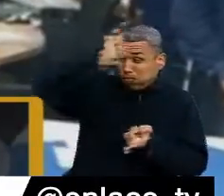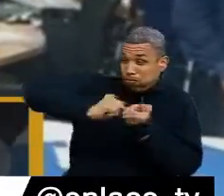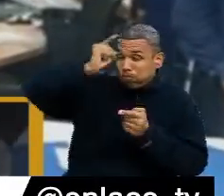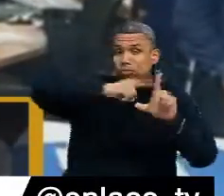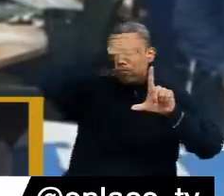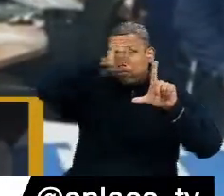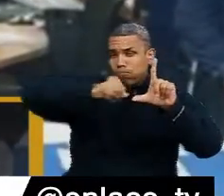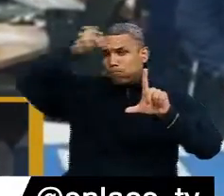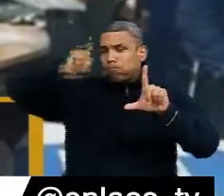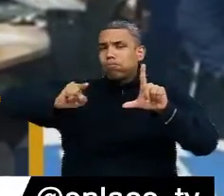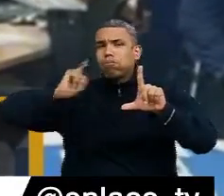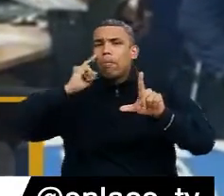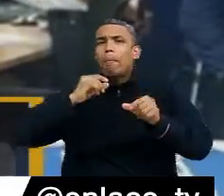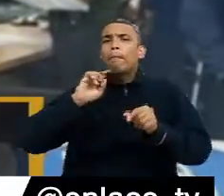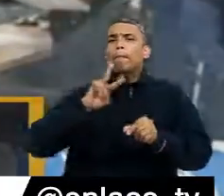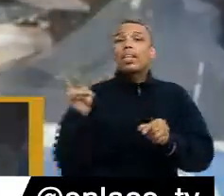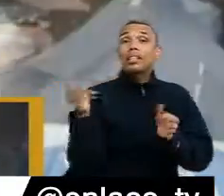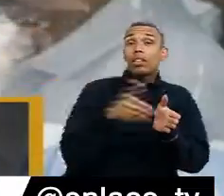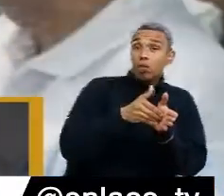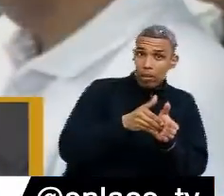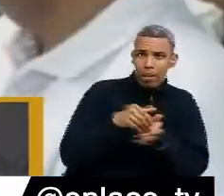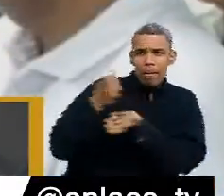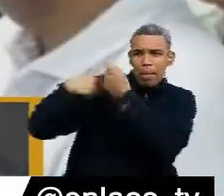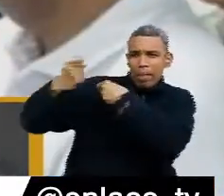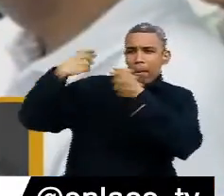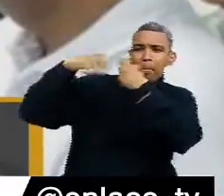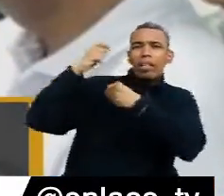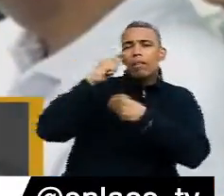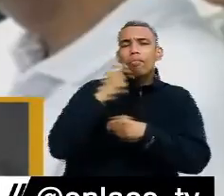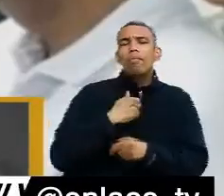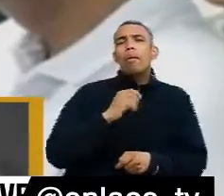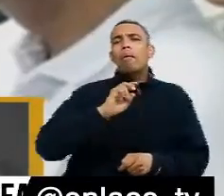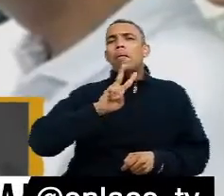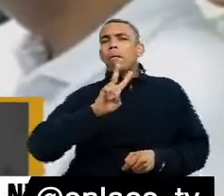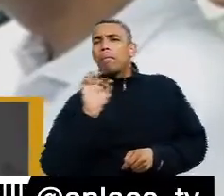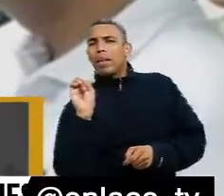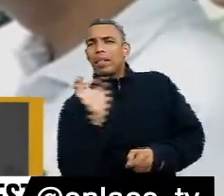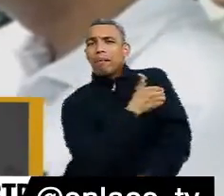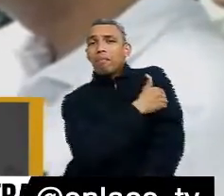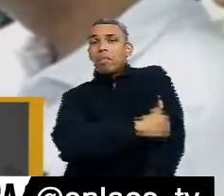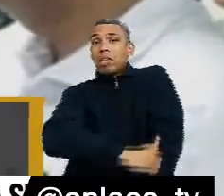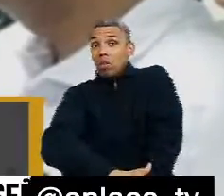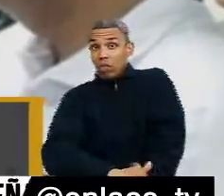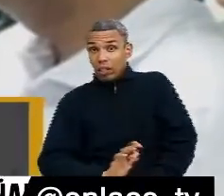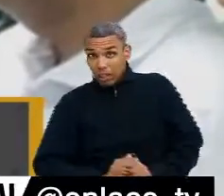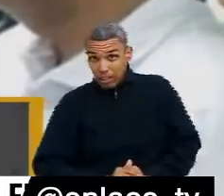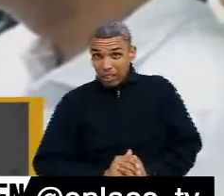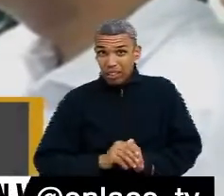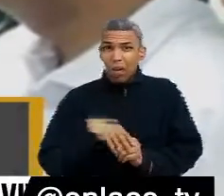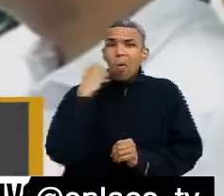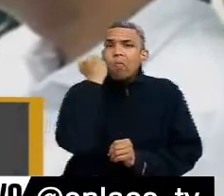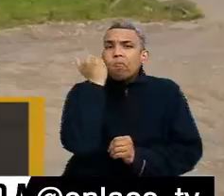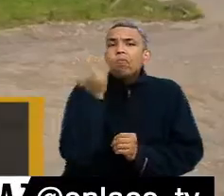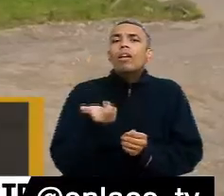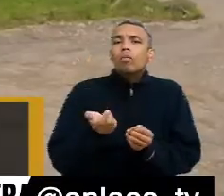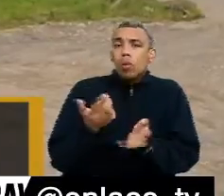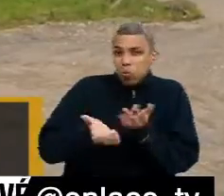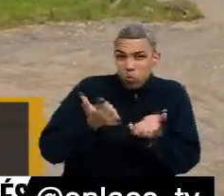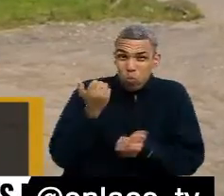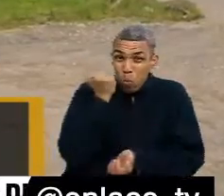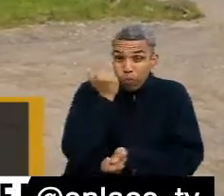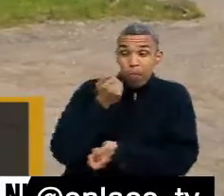petróleos diarios, ventas por 177 millones de pies cúbicos de gas por día. Cusiana fue el yacimiento más grande hallado en Colombia